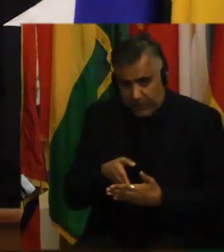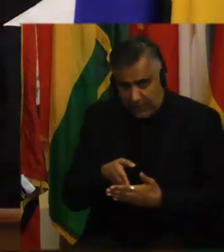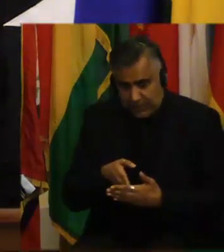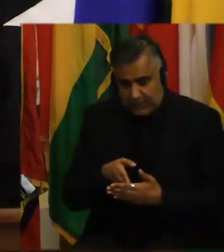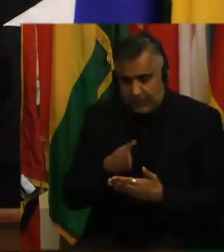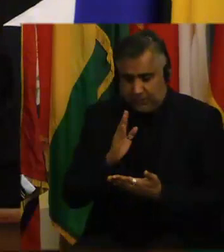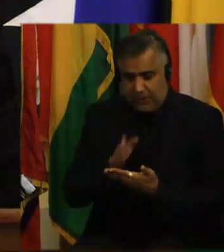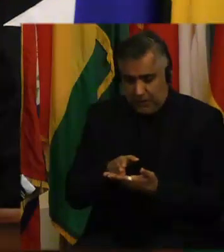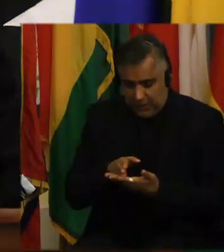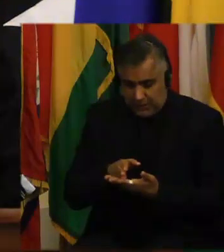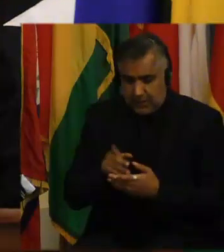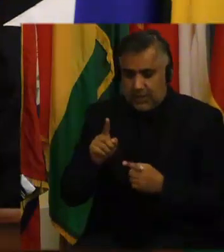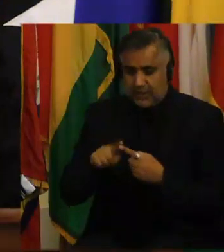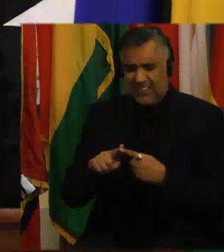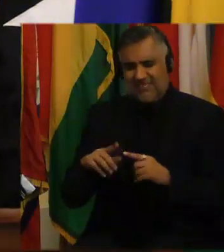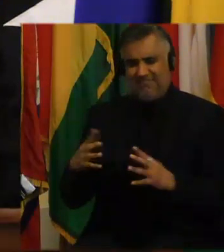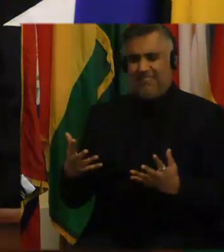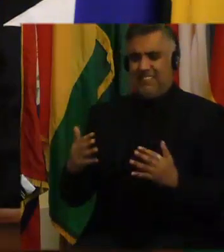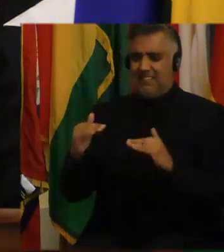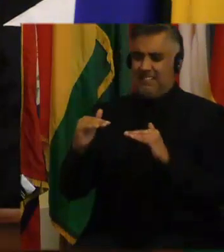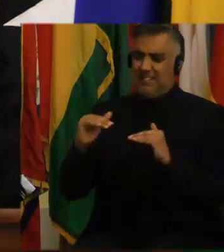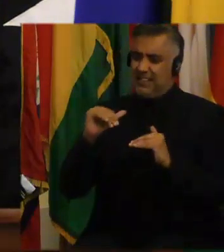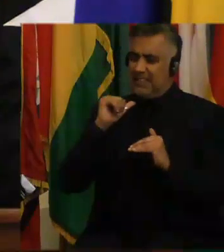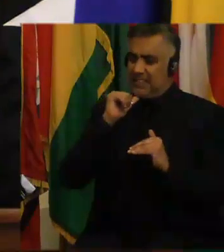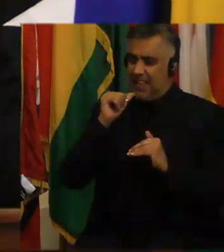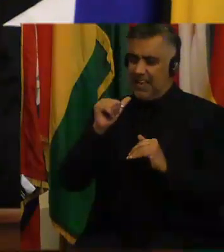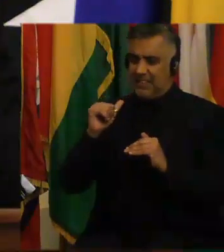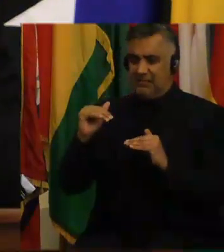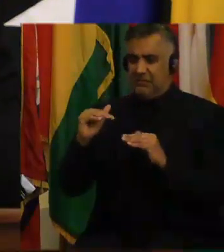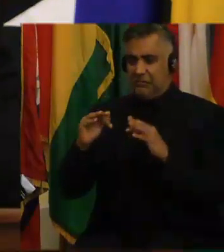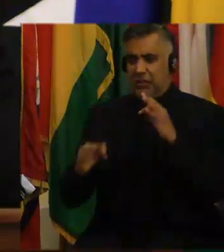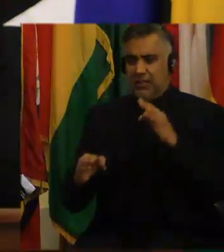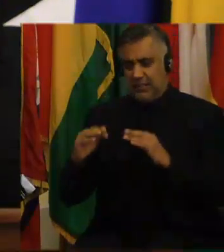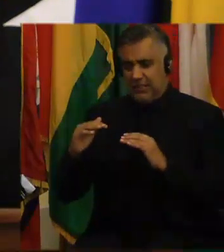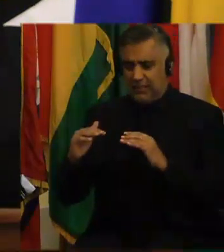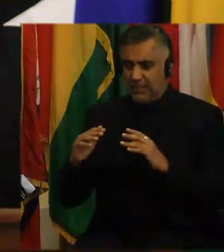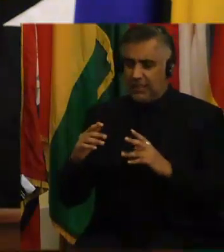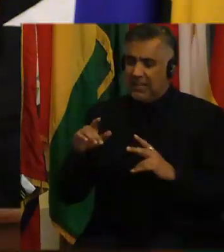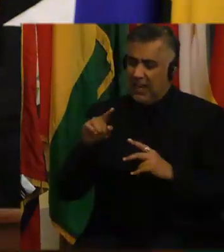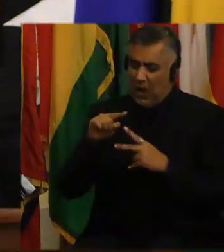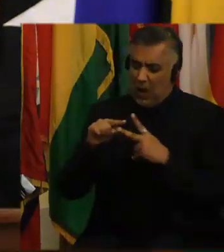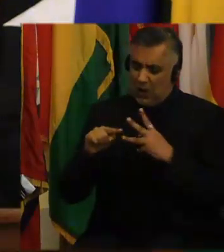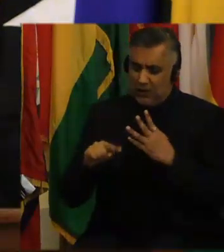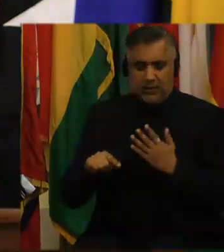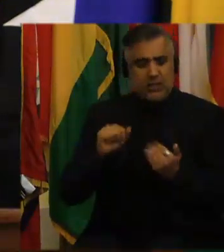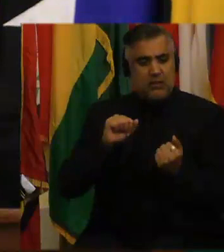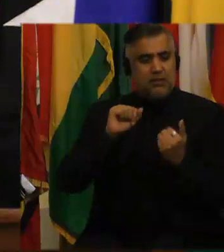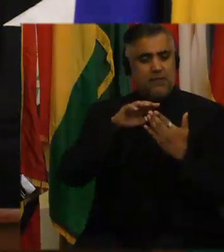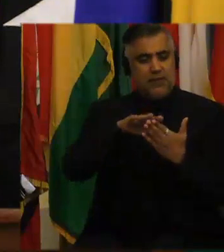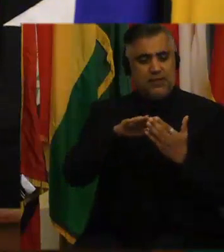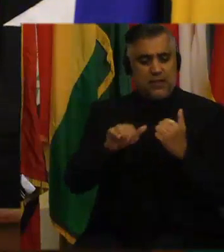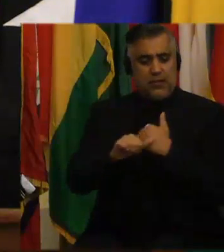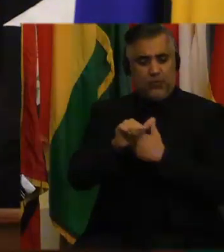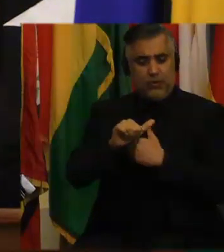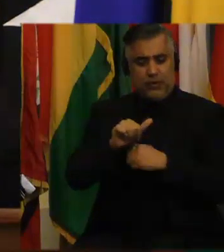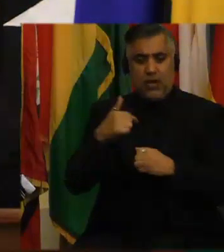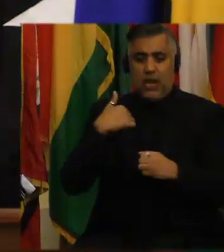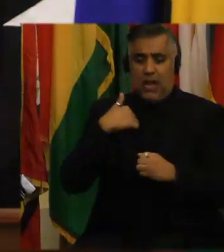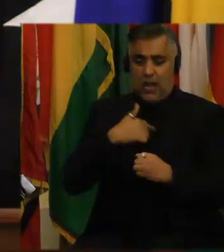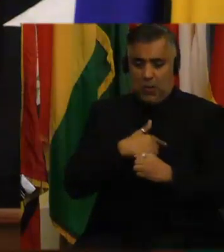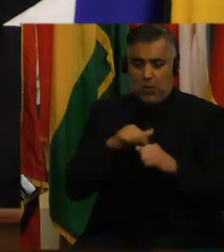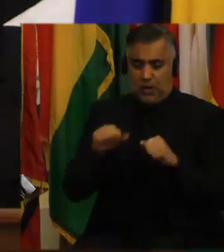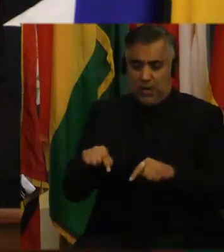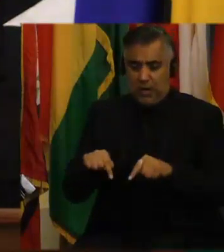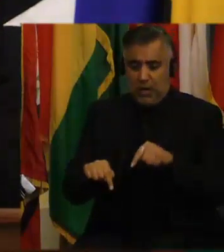nos enfrentamos a la amenaza del retroceso de valores y principios fundamentales a causa de odios e intolerancias que